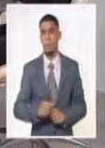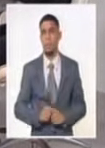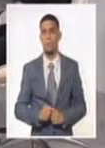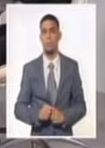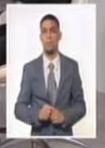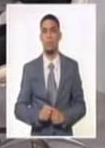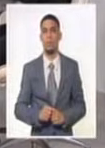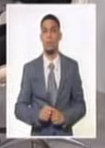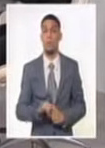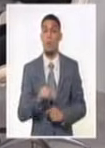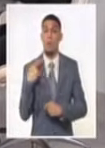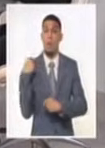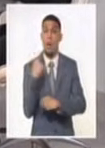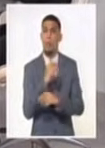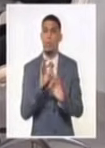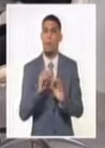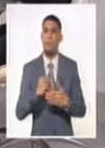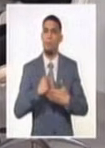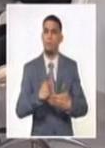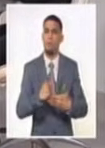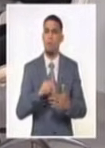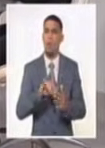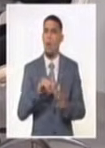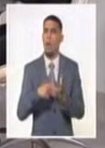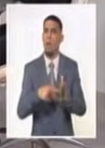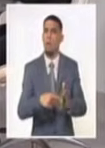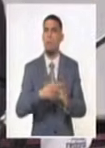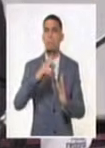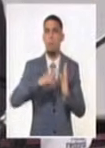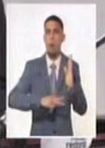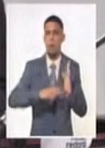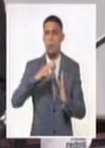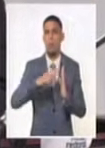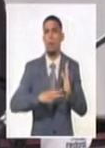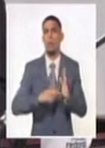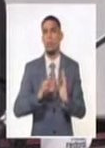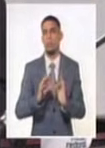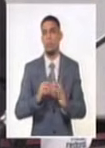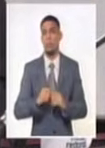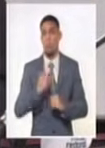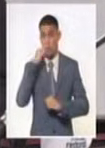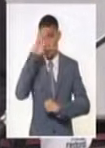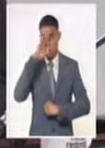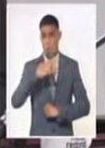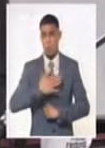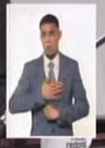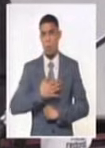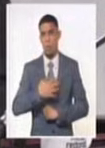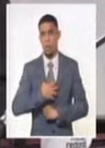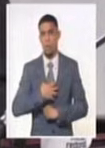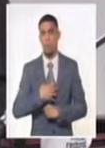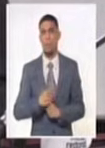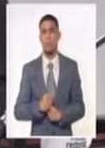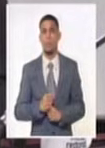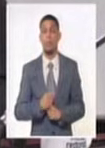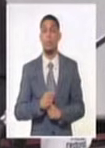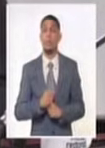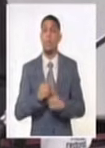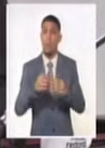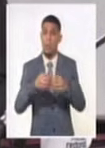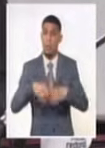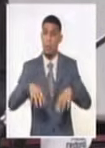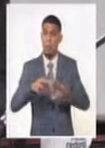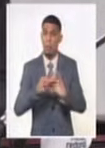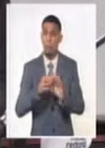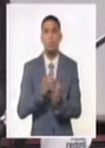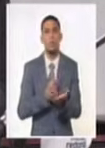formadores de esa inteligencia colectiva que este país posee. Y en medio de esas circunstancias, pues se sigue trabajando, se sigue